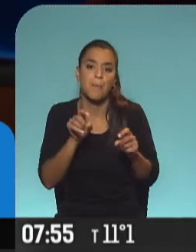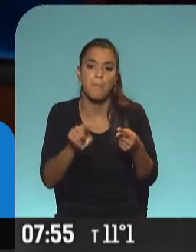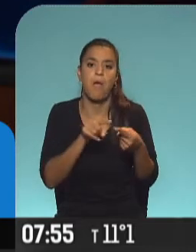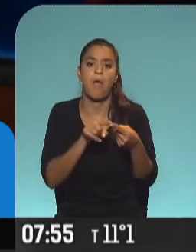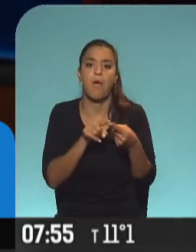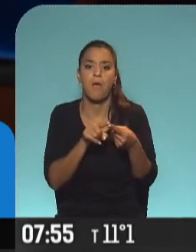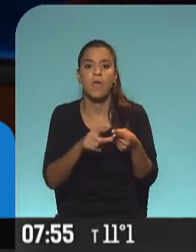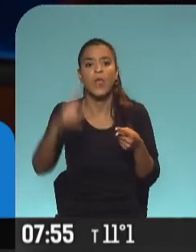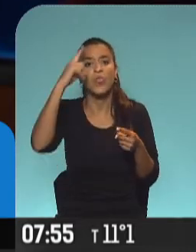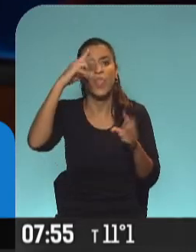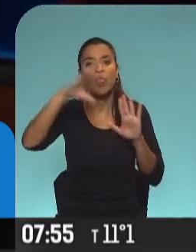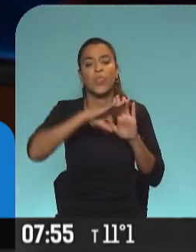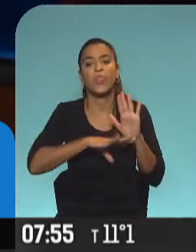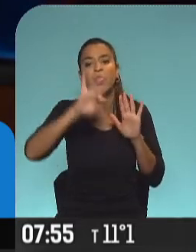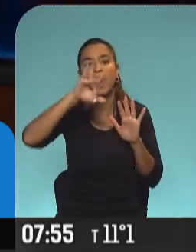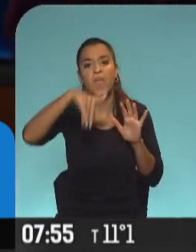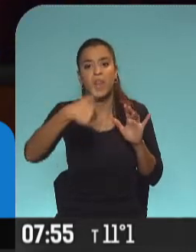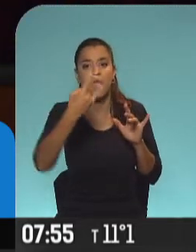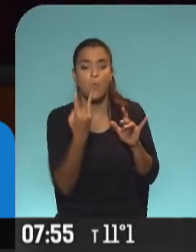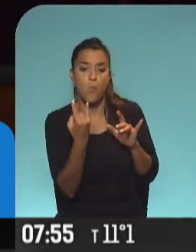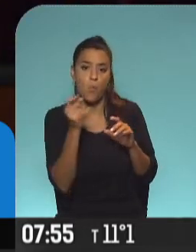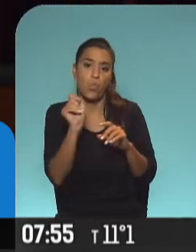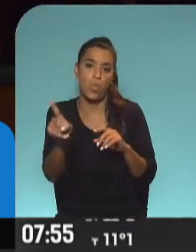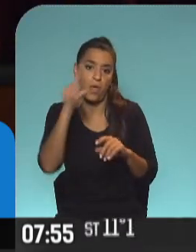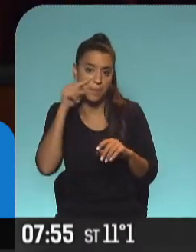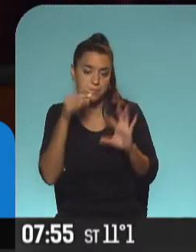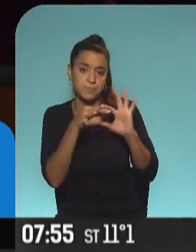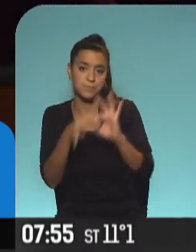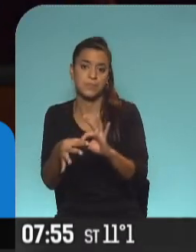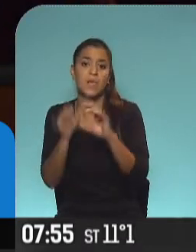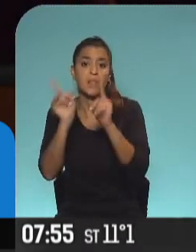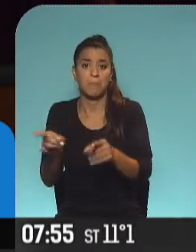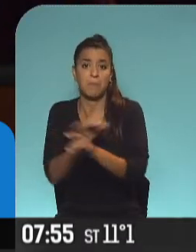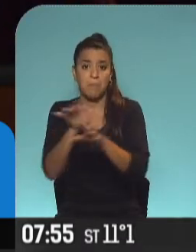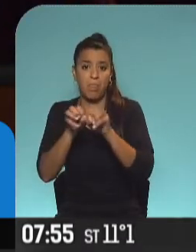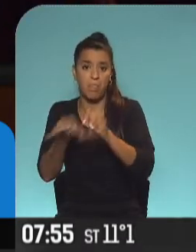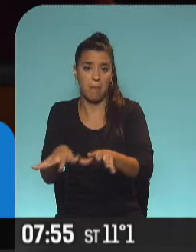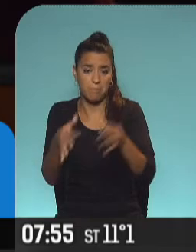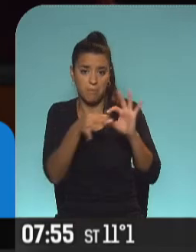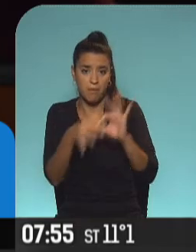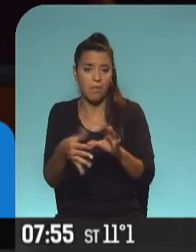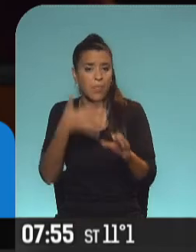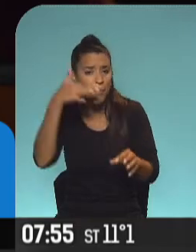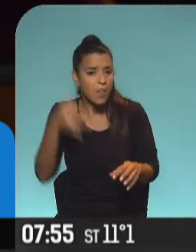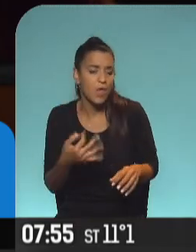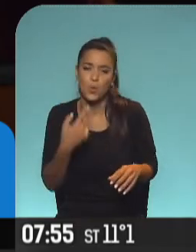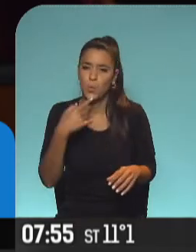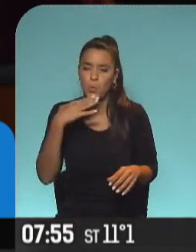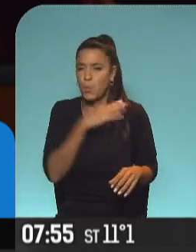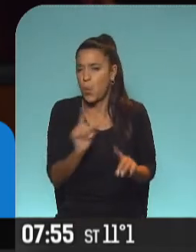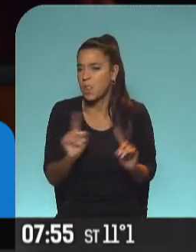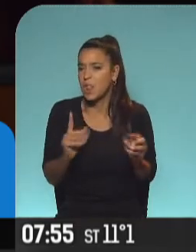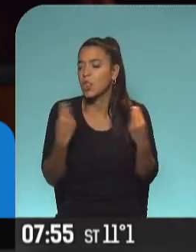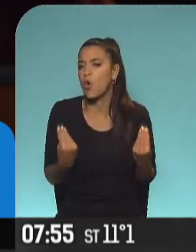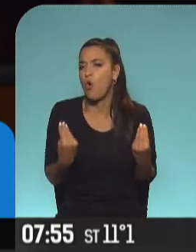los 10 decretos del presidente Alberto Fernández vinculados también con la pandemia, con lo que la verdad que no se entiende cuál es